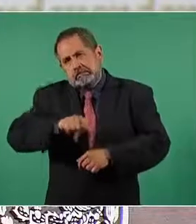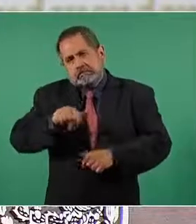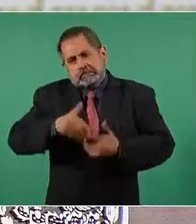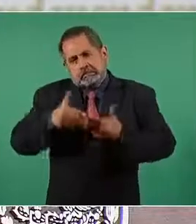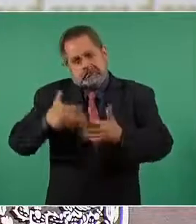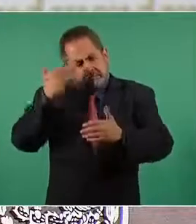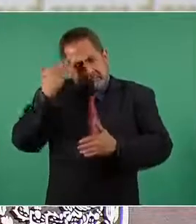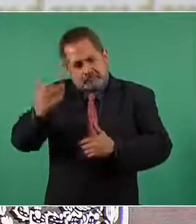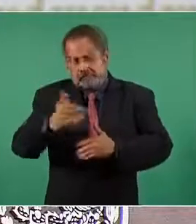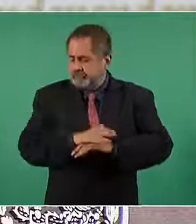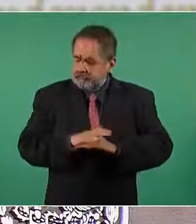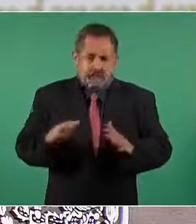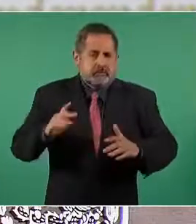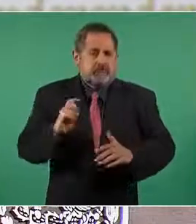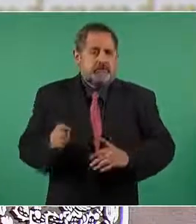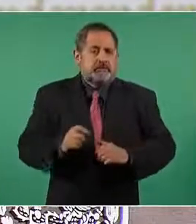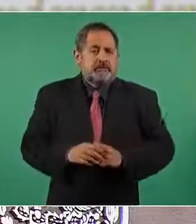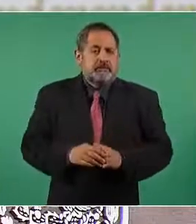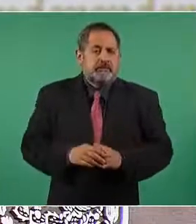y